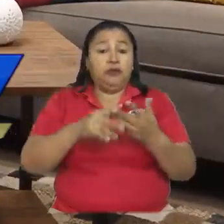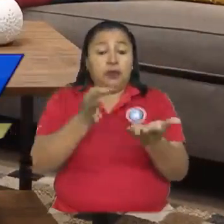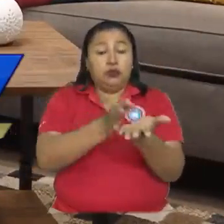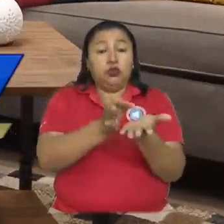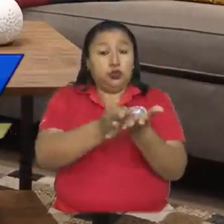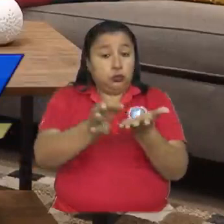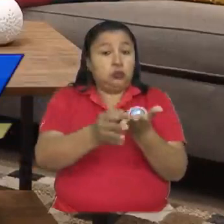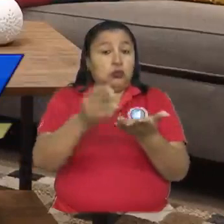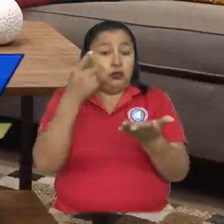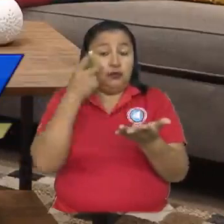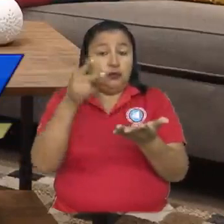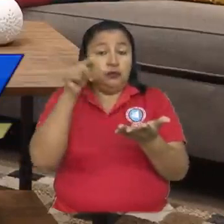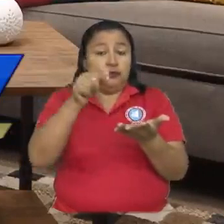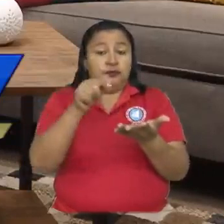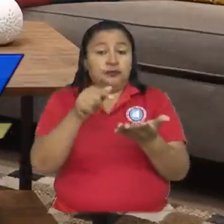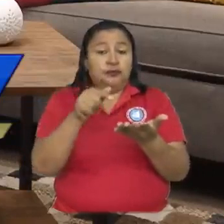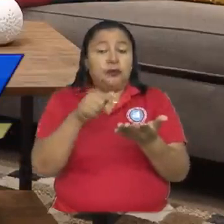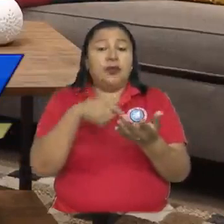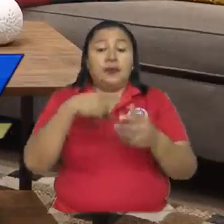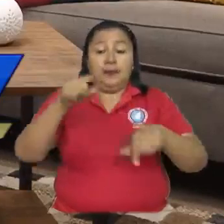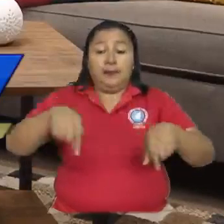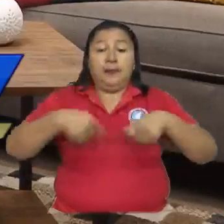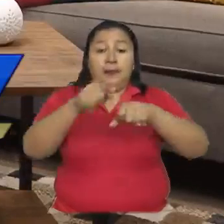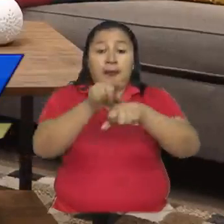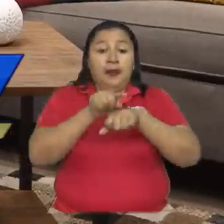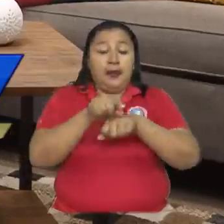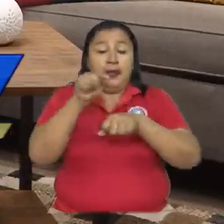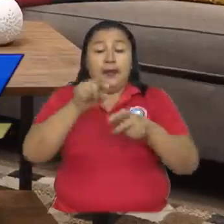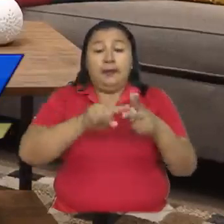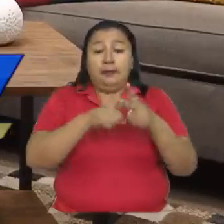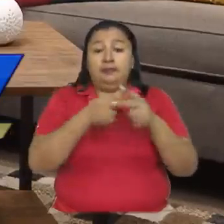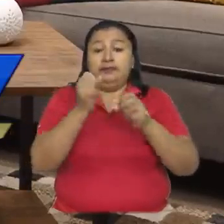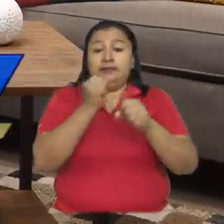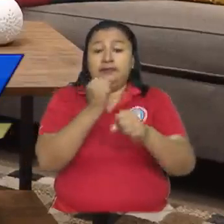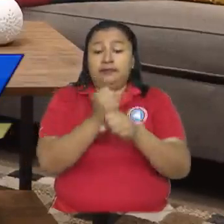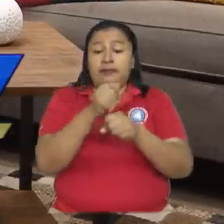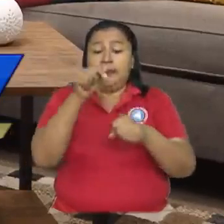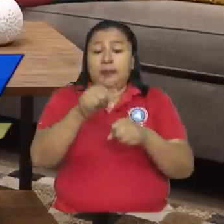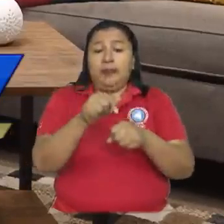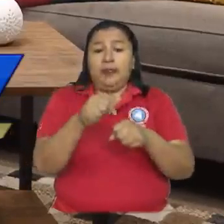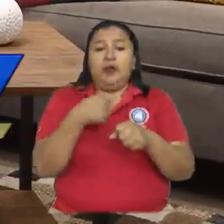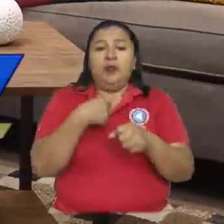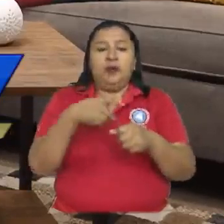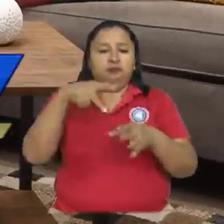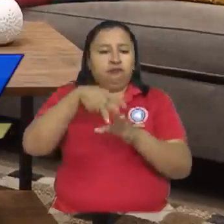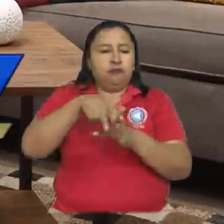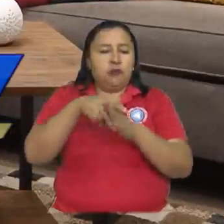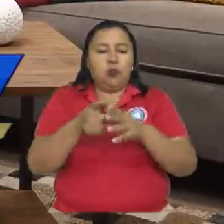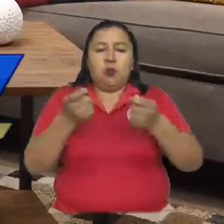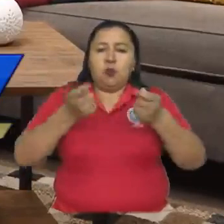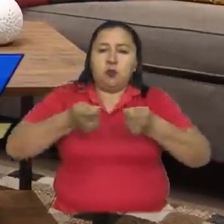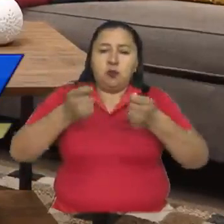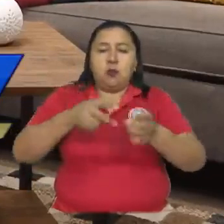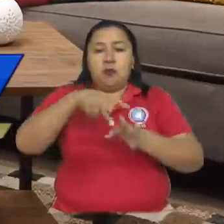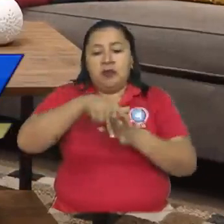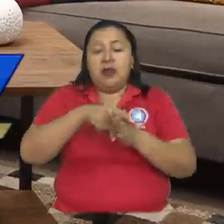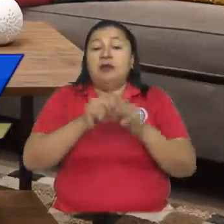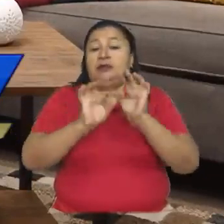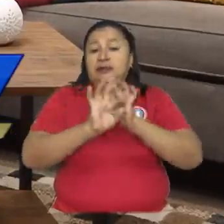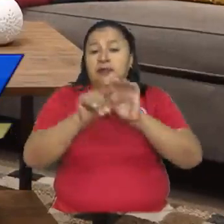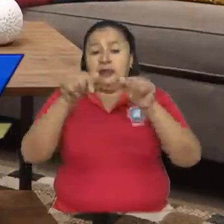Somoto, en el departamento de Madrid, que ellos iniciaron el año también. con una hípica, la primera hípica en todo el